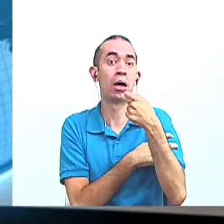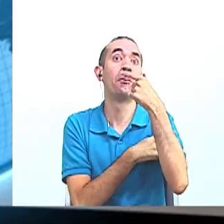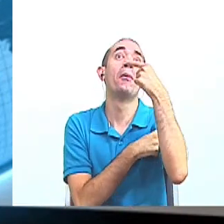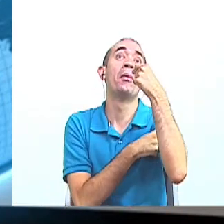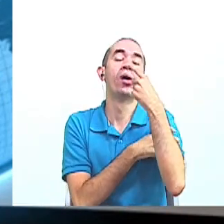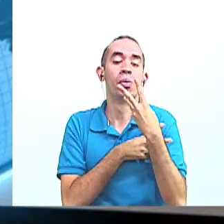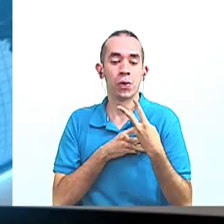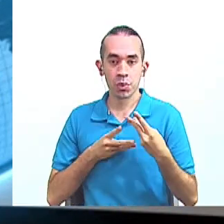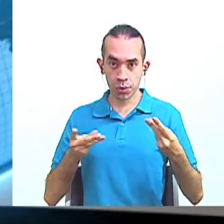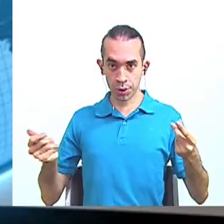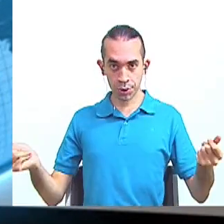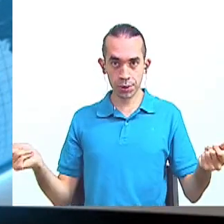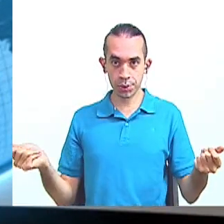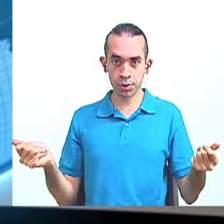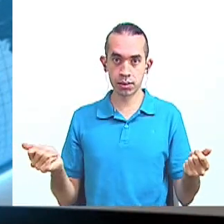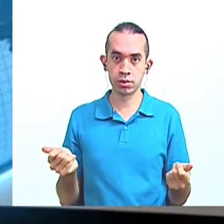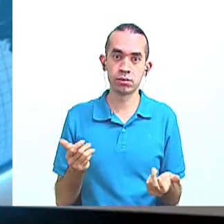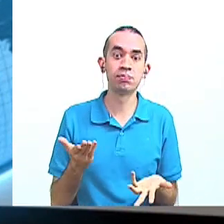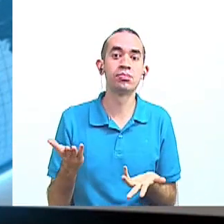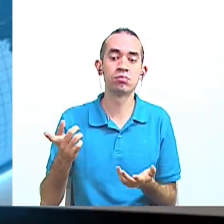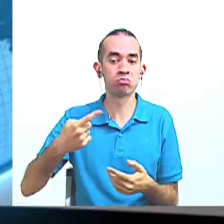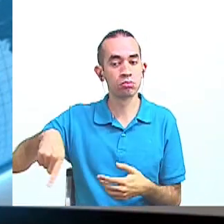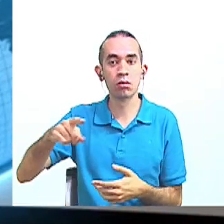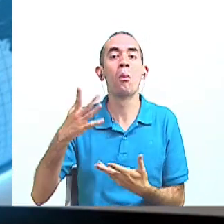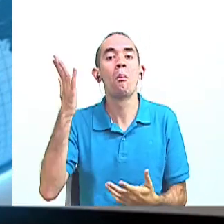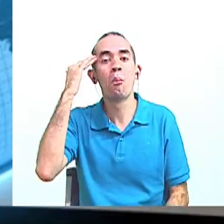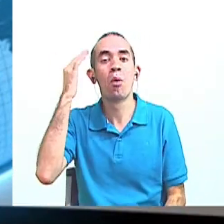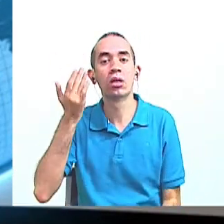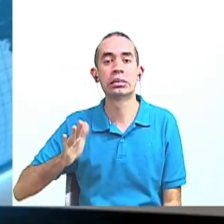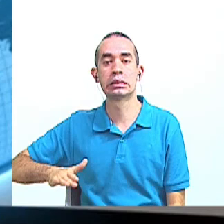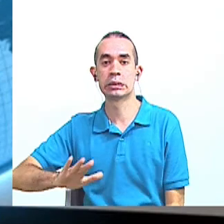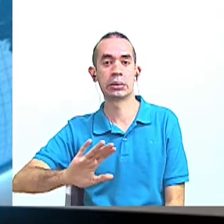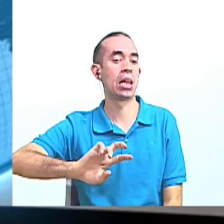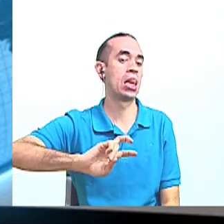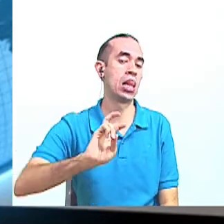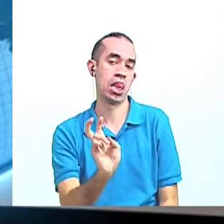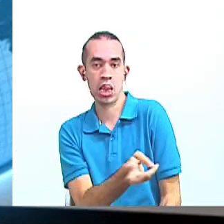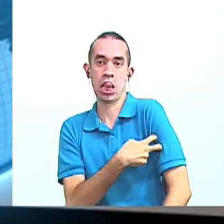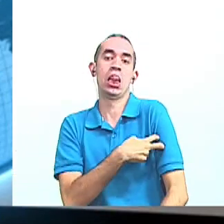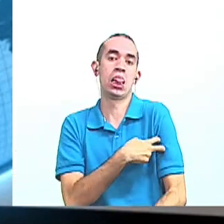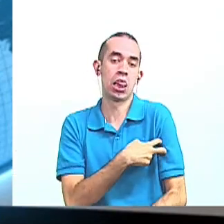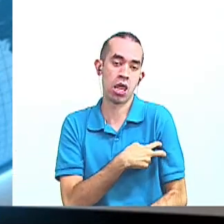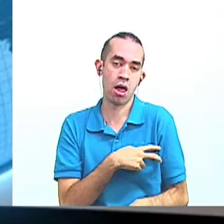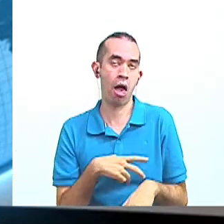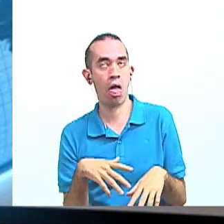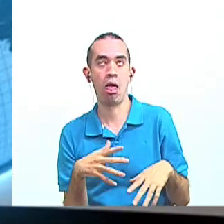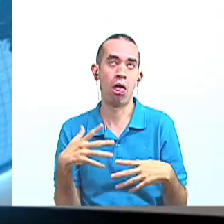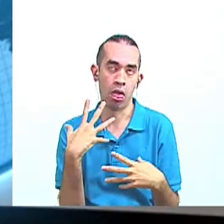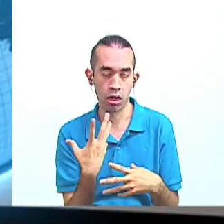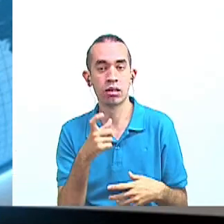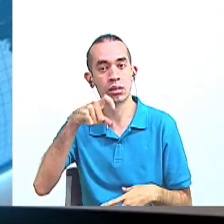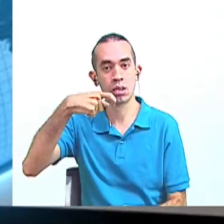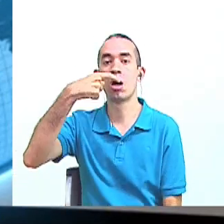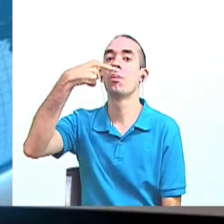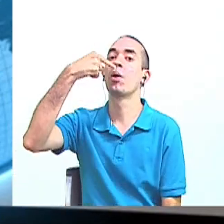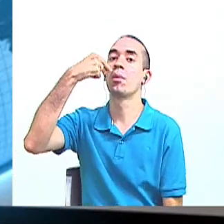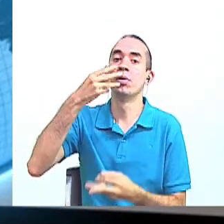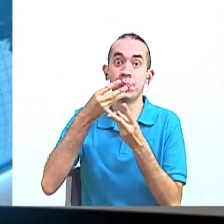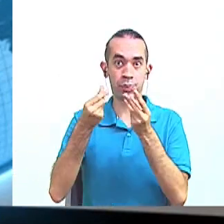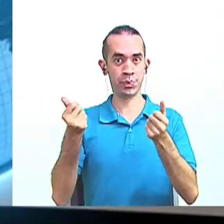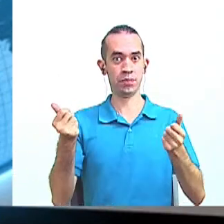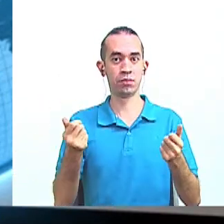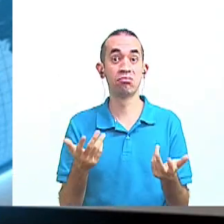los trabajadores y las trabajadoras no murieran por las mordeduras de serpiente. ¿Qué les